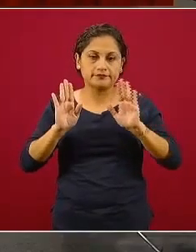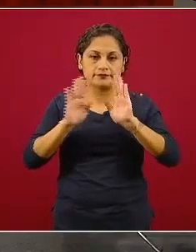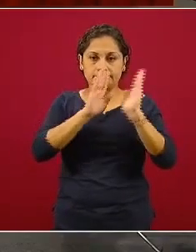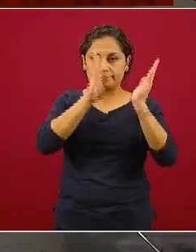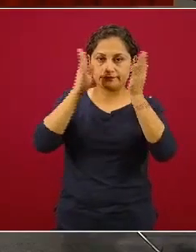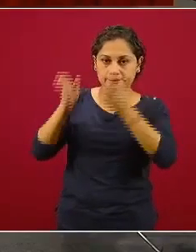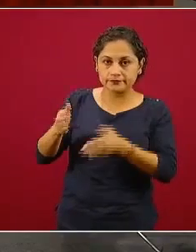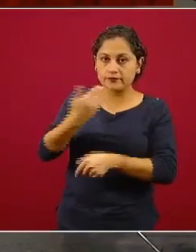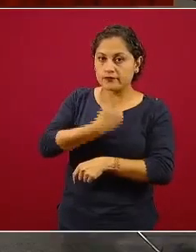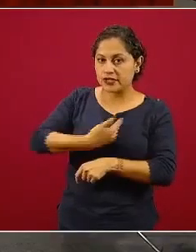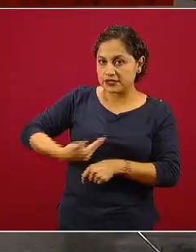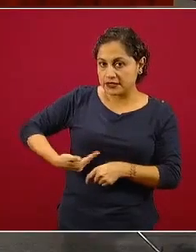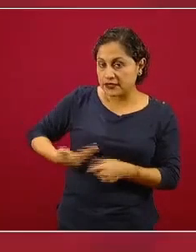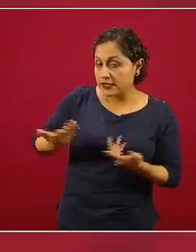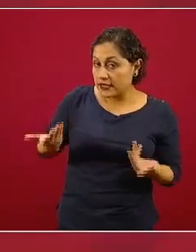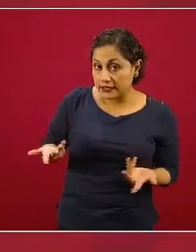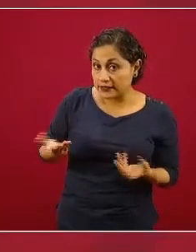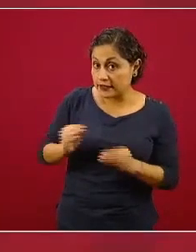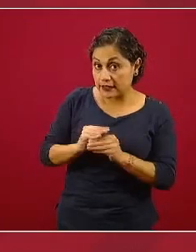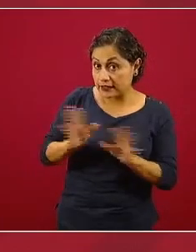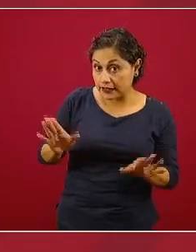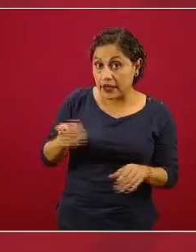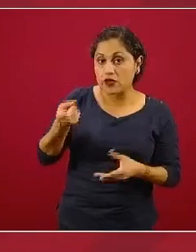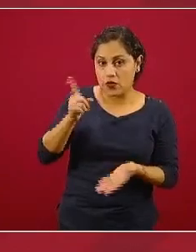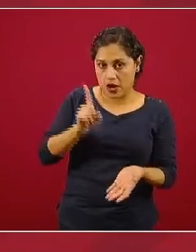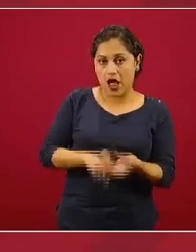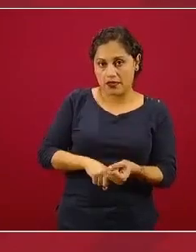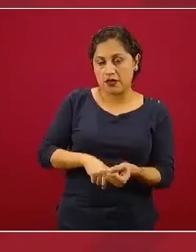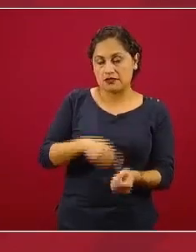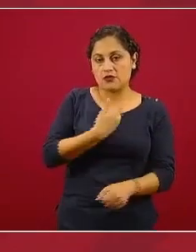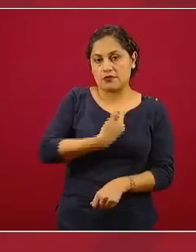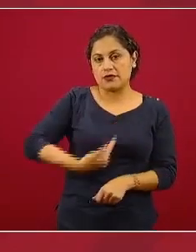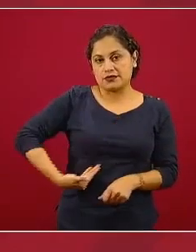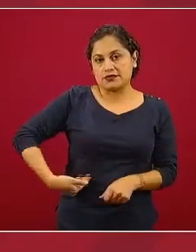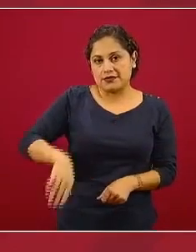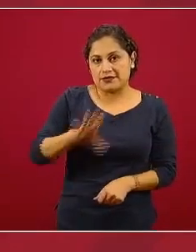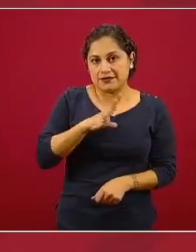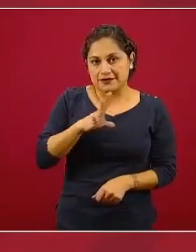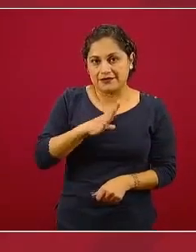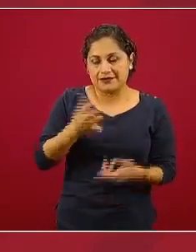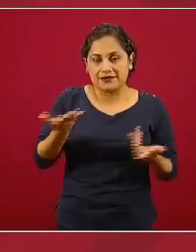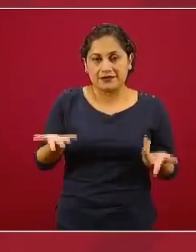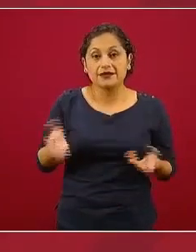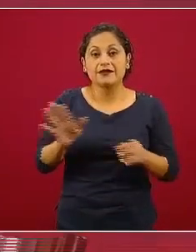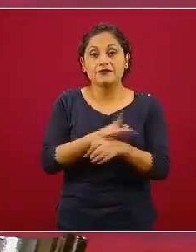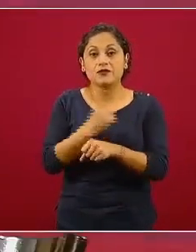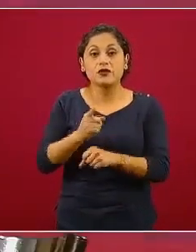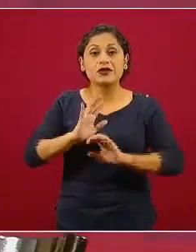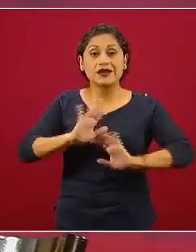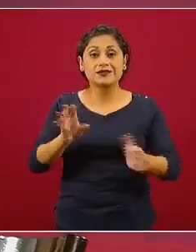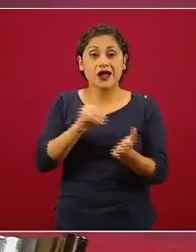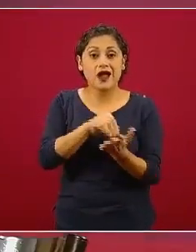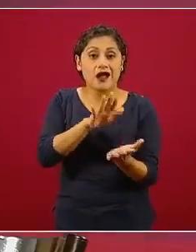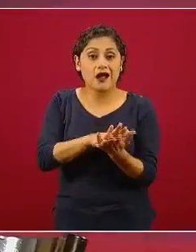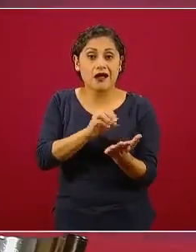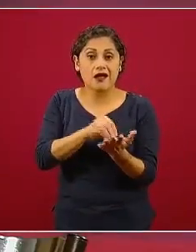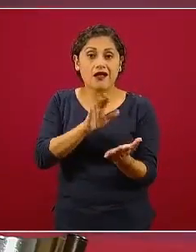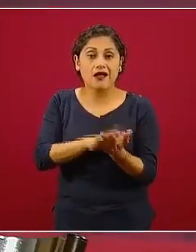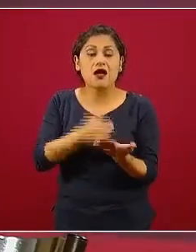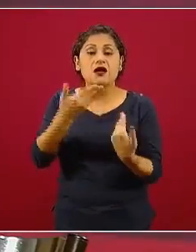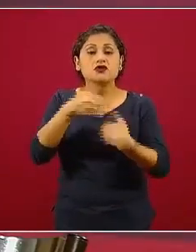en todo ese mapa está desde luego el presidente de la República y hay una serie de elementos programáticos de actividades de